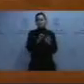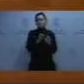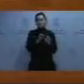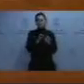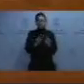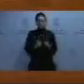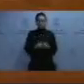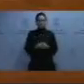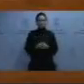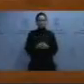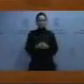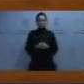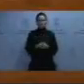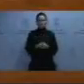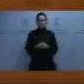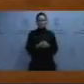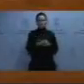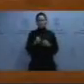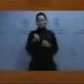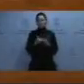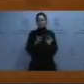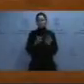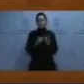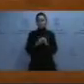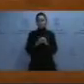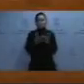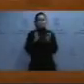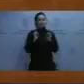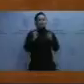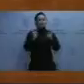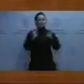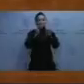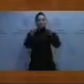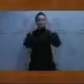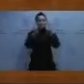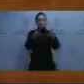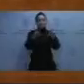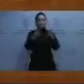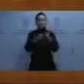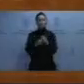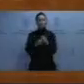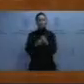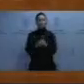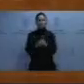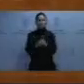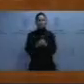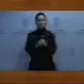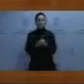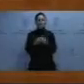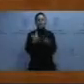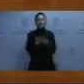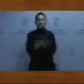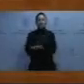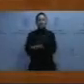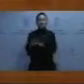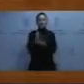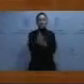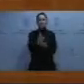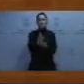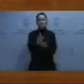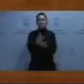sede parlamentaria, al que ni el Consejo de Gobierno ni el Grupo Parlamentario Socialista han hecho propuesta de mejora